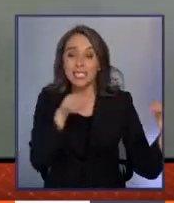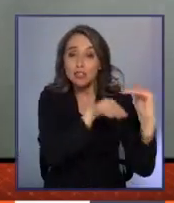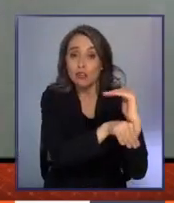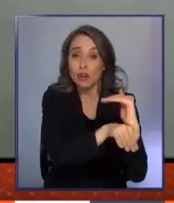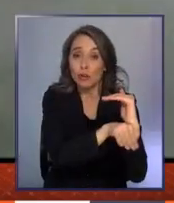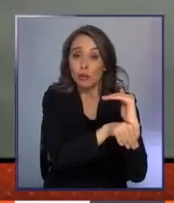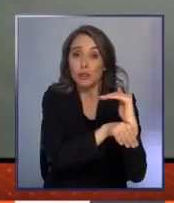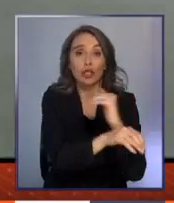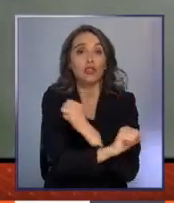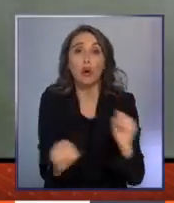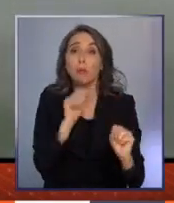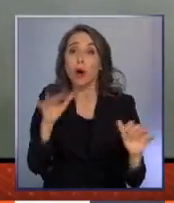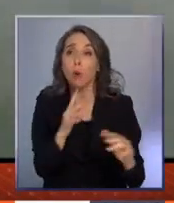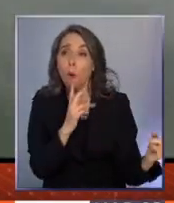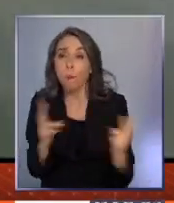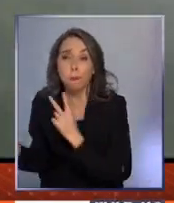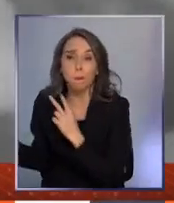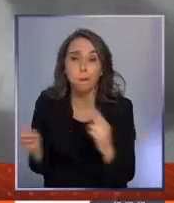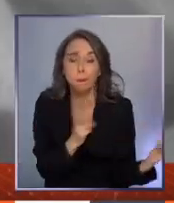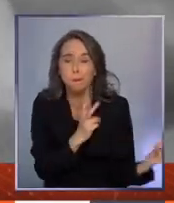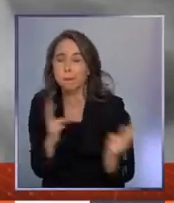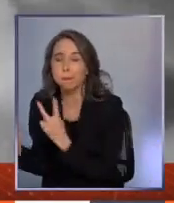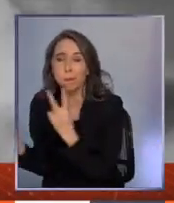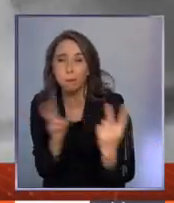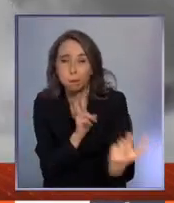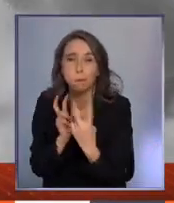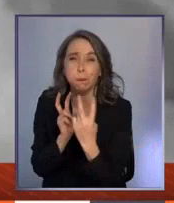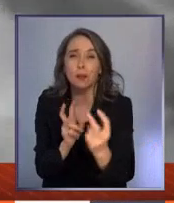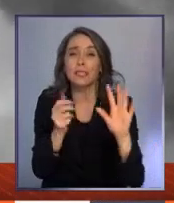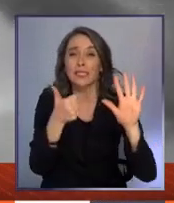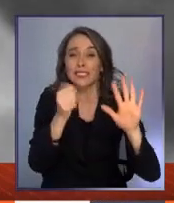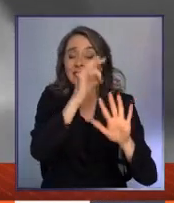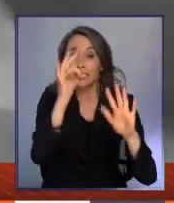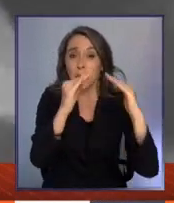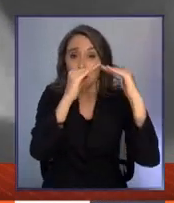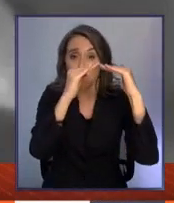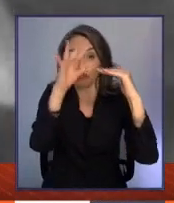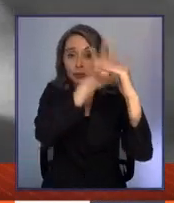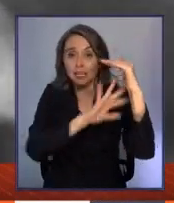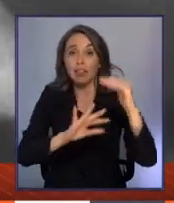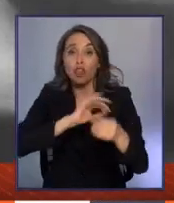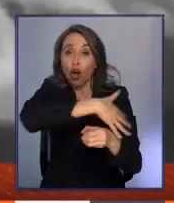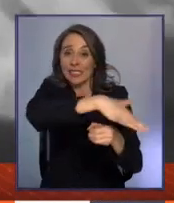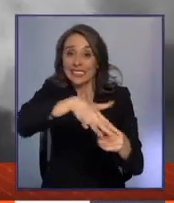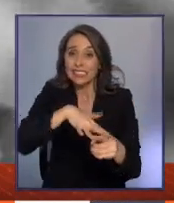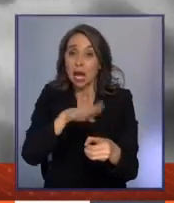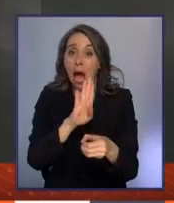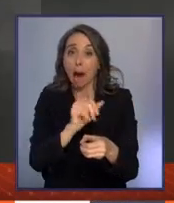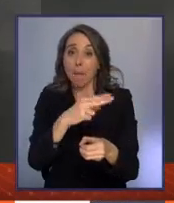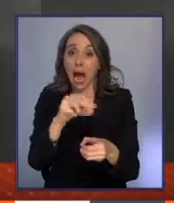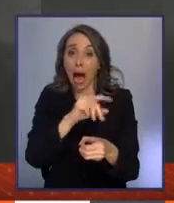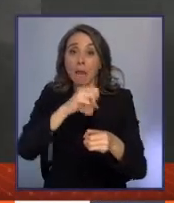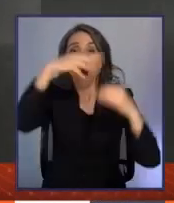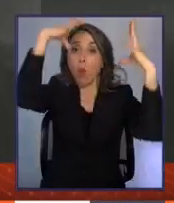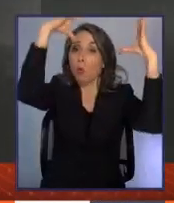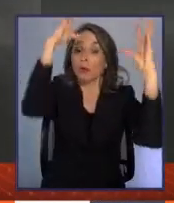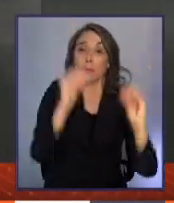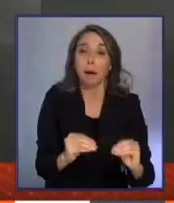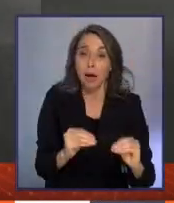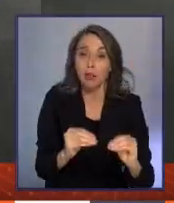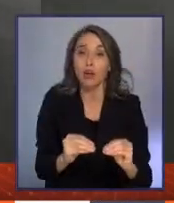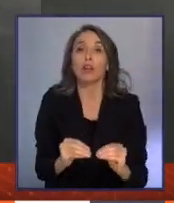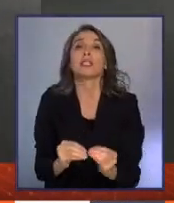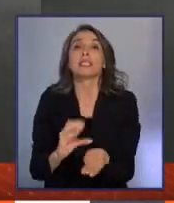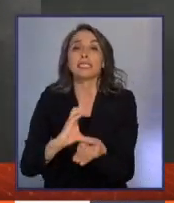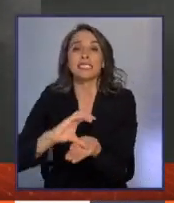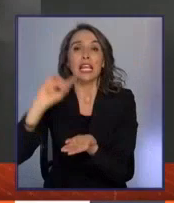está inutilizable y casi un 60% de esa parte del archipiélago está sin suministro eléctrico. El Centro Nacional